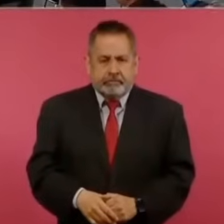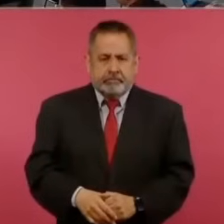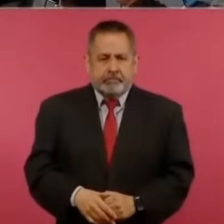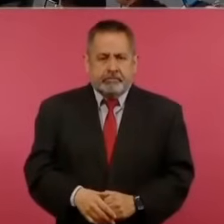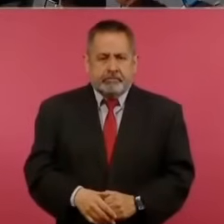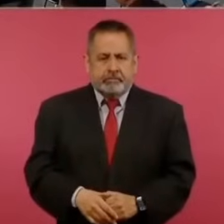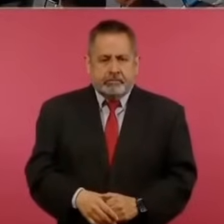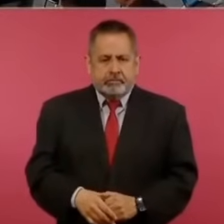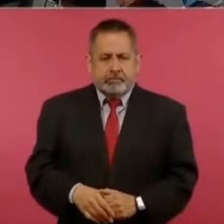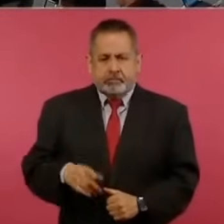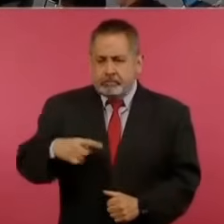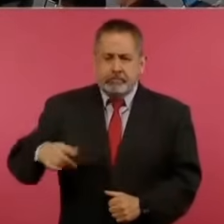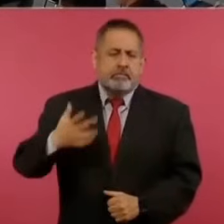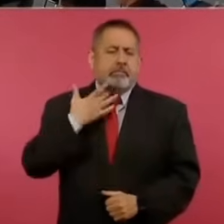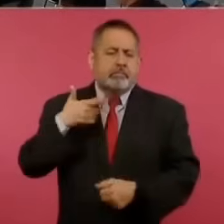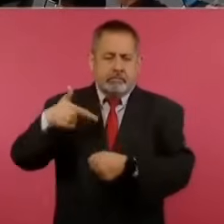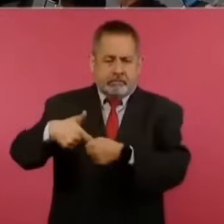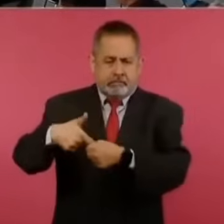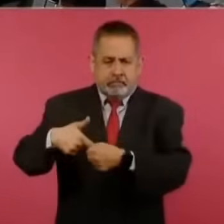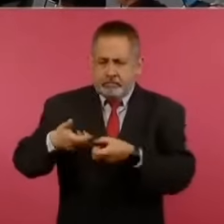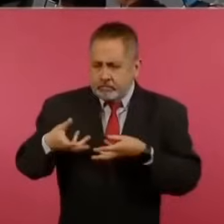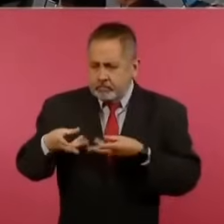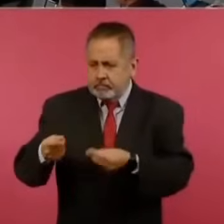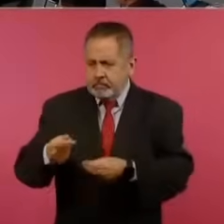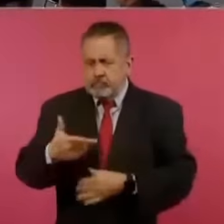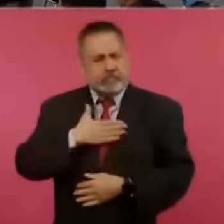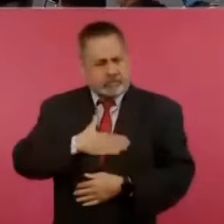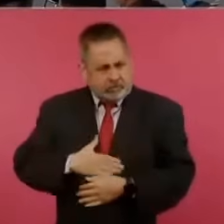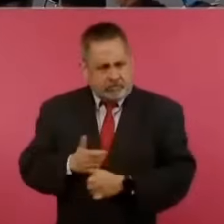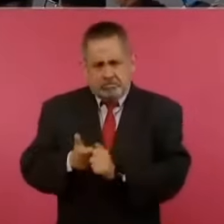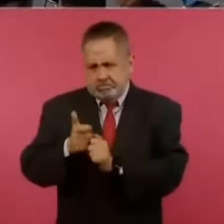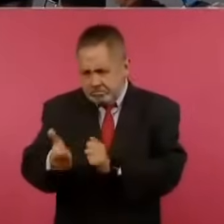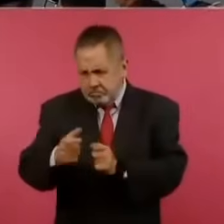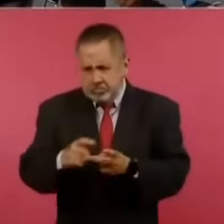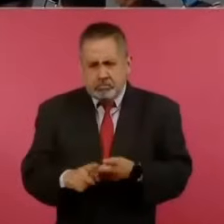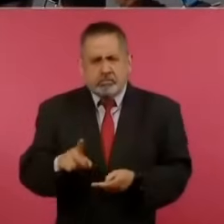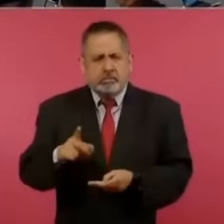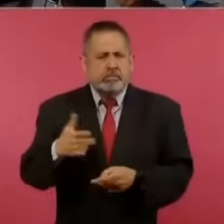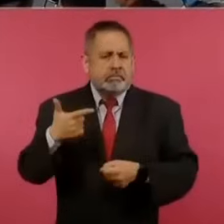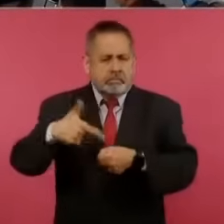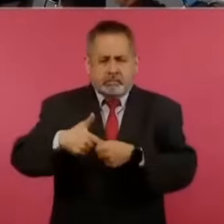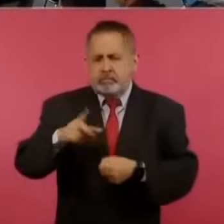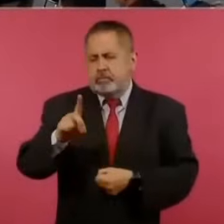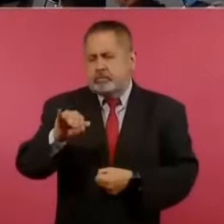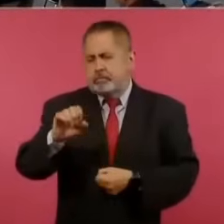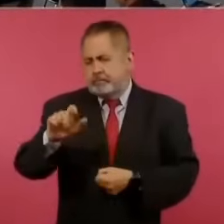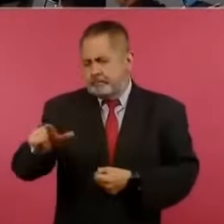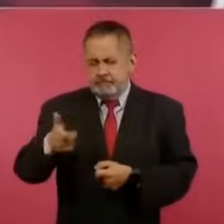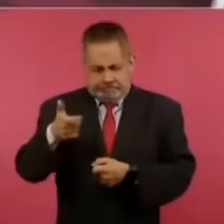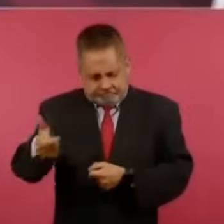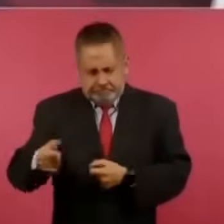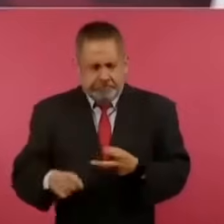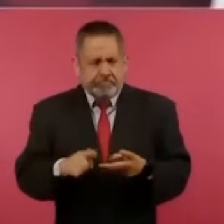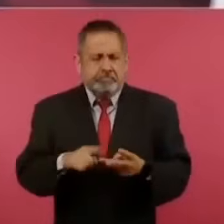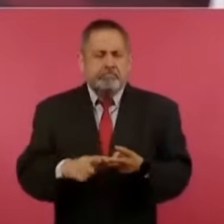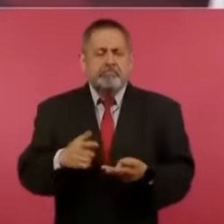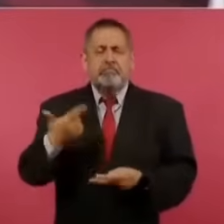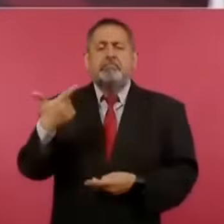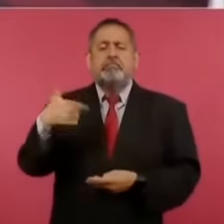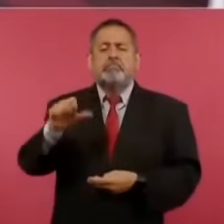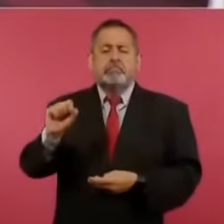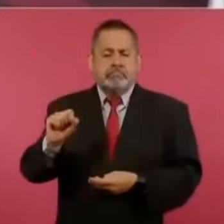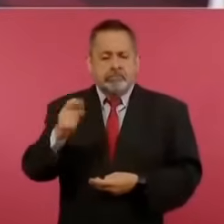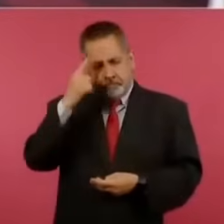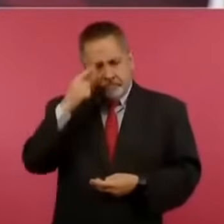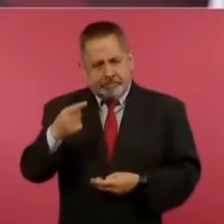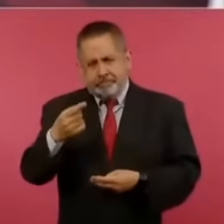el costo de las gasolinas, del diésel, del gas doméstico, que es lo que